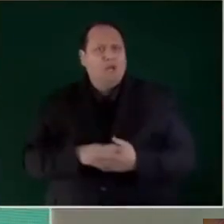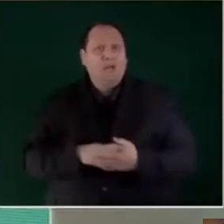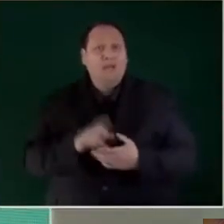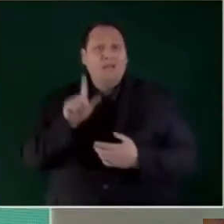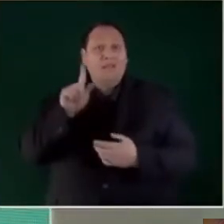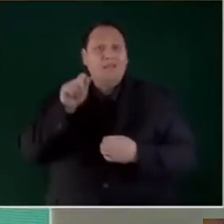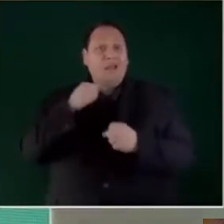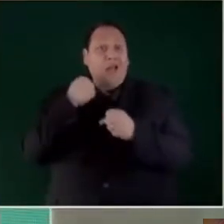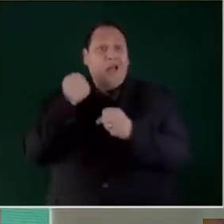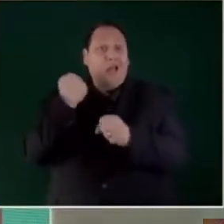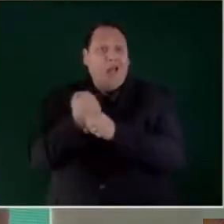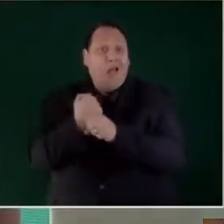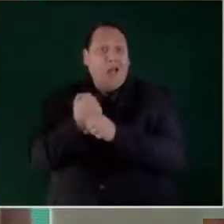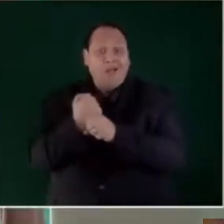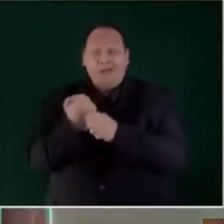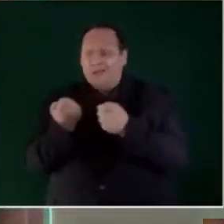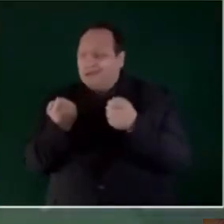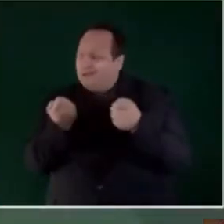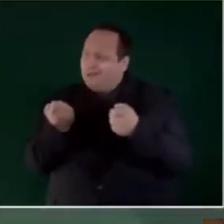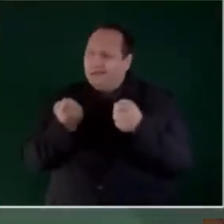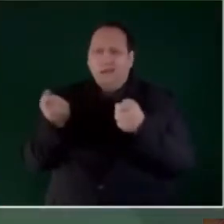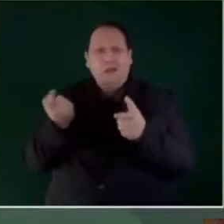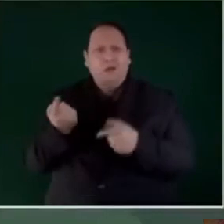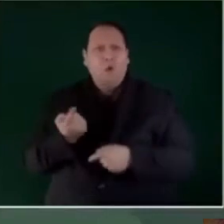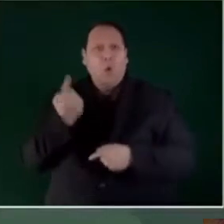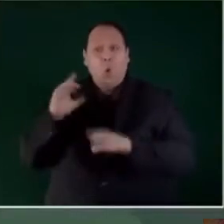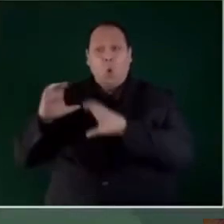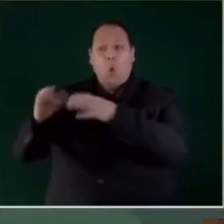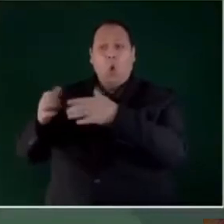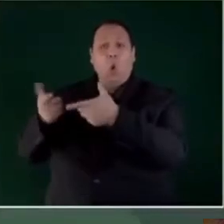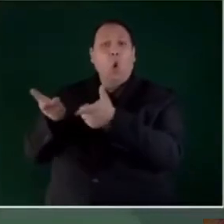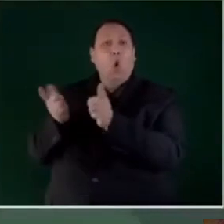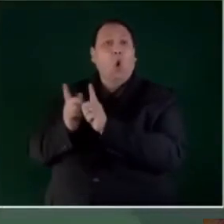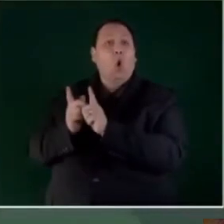Más de 70 años de dominio de un solo partido,